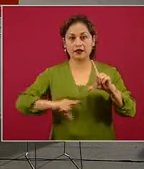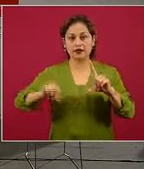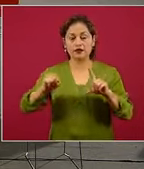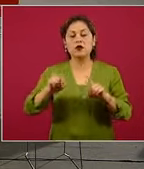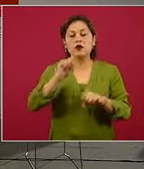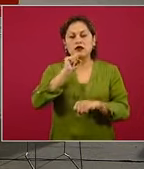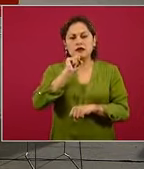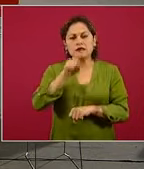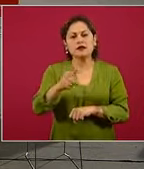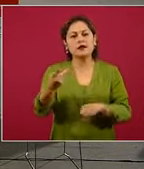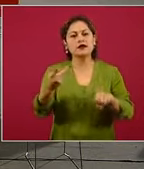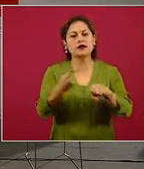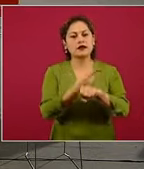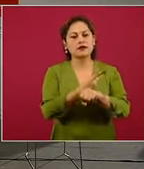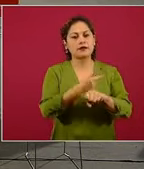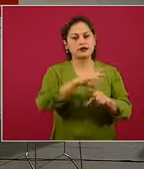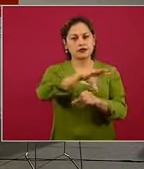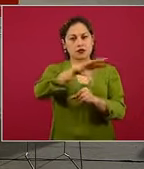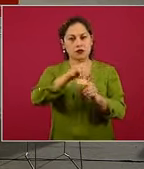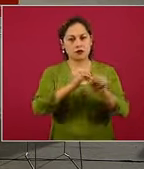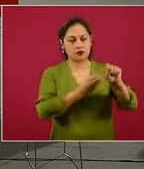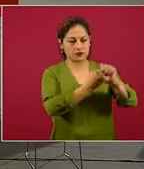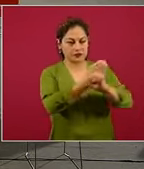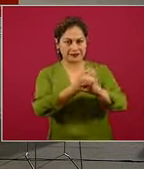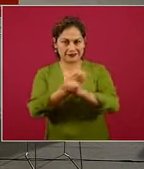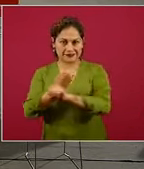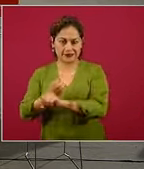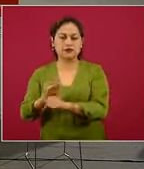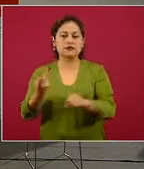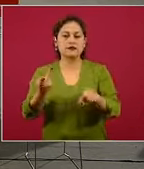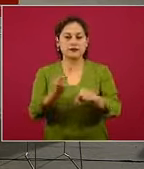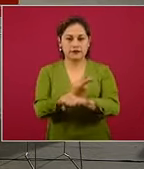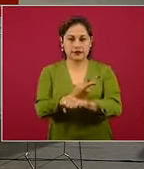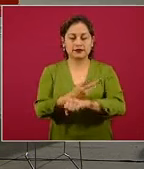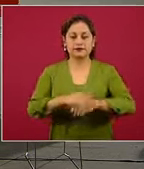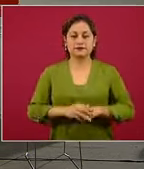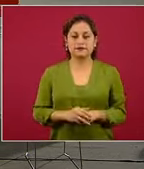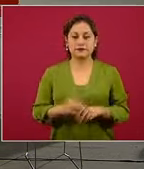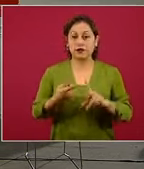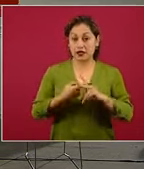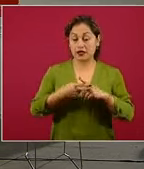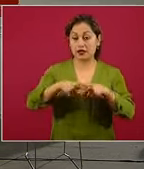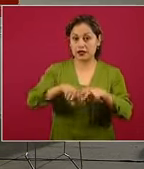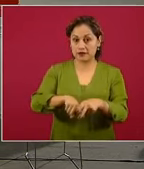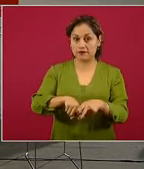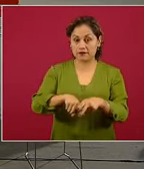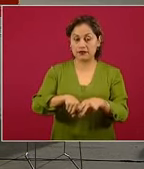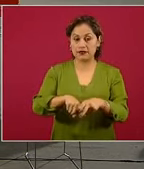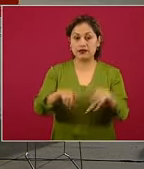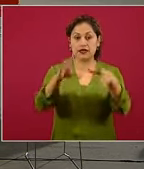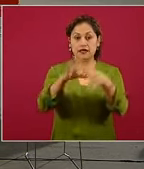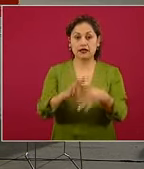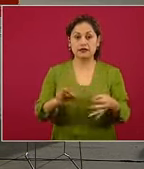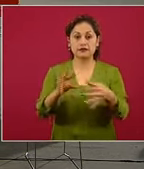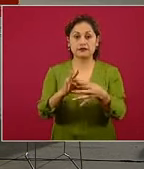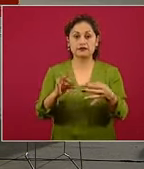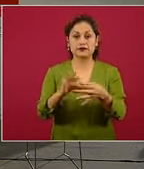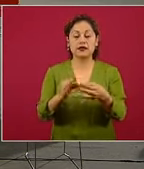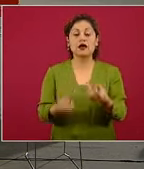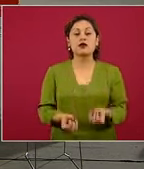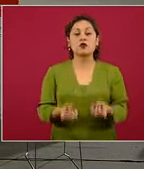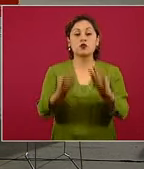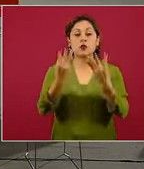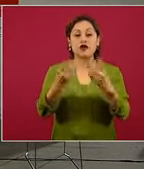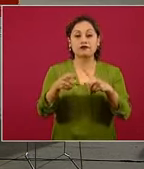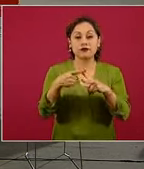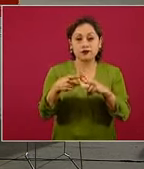teniendo en todo el territorio nacional. Vamos a iniciar precisamente con la actualización de las cifras